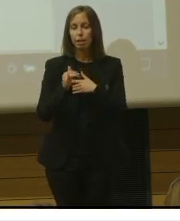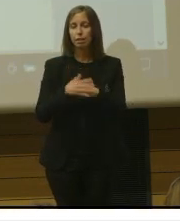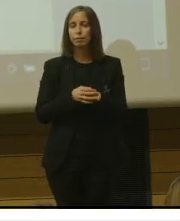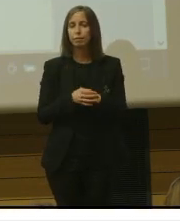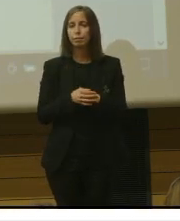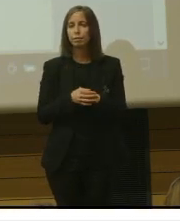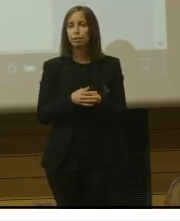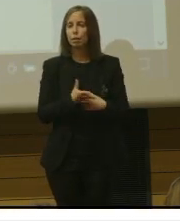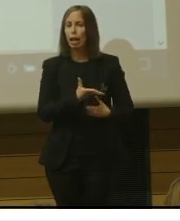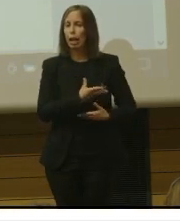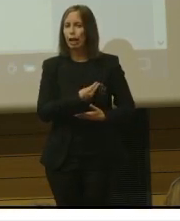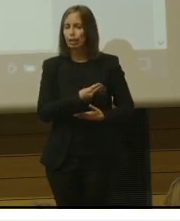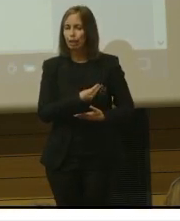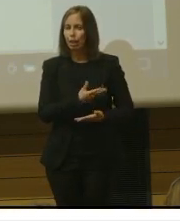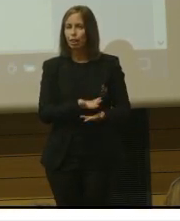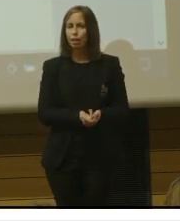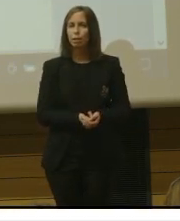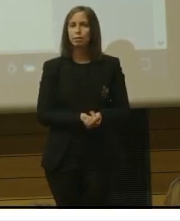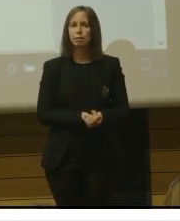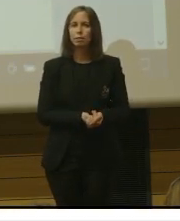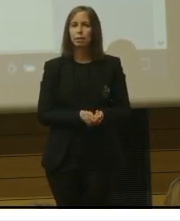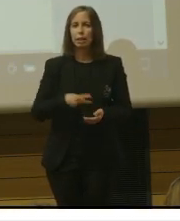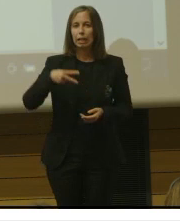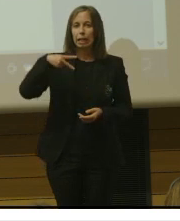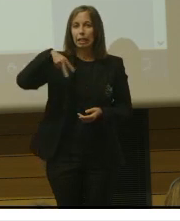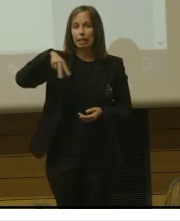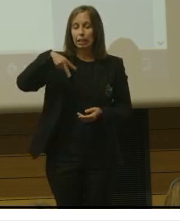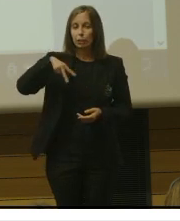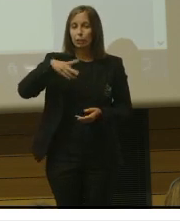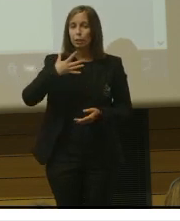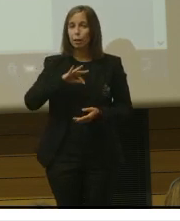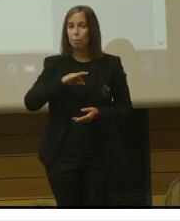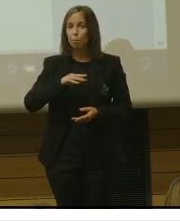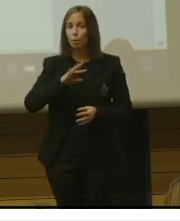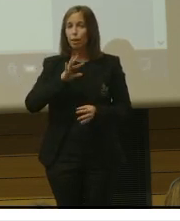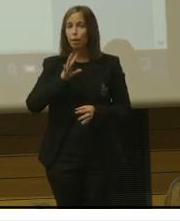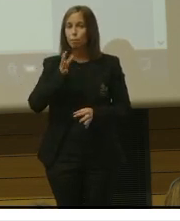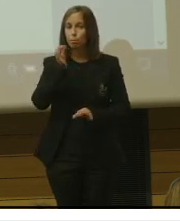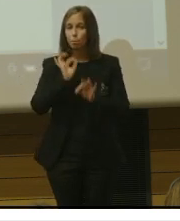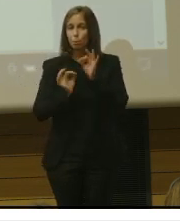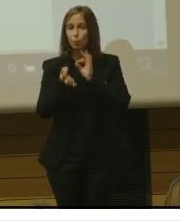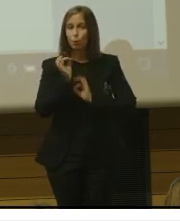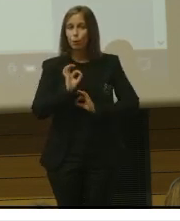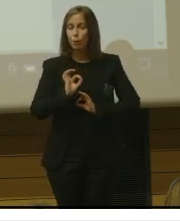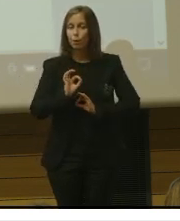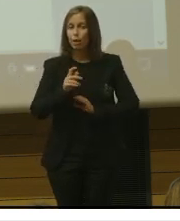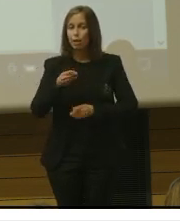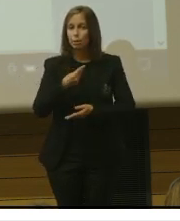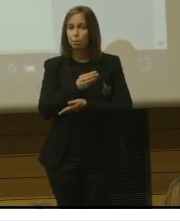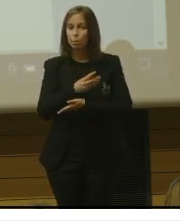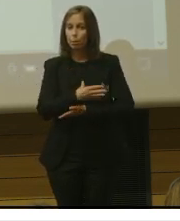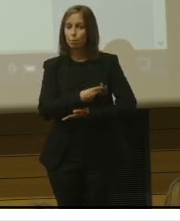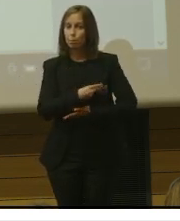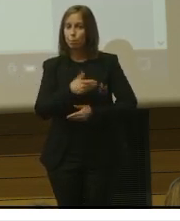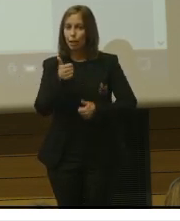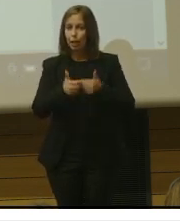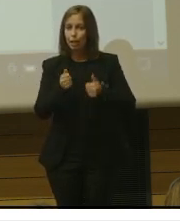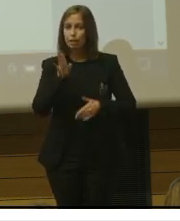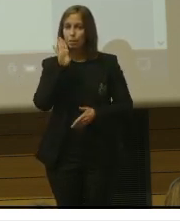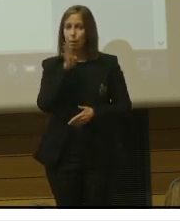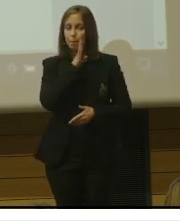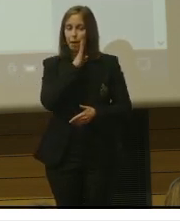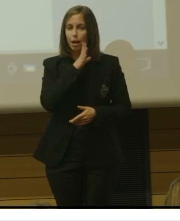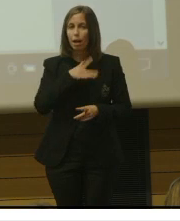bueno, la lactancia, pues la nicotina puede llegar al organismo del bebé a través de la leche materna, en el ambiente familiar, hoy se comentó, ¿no?